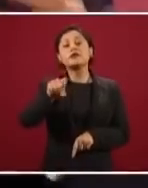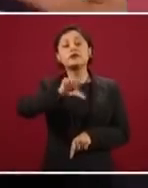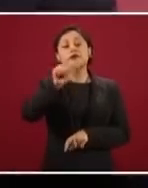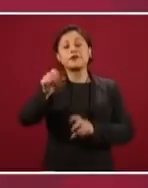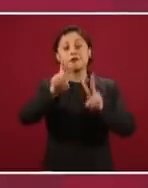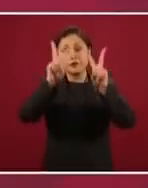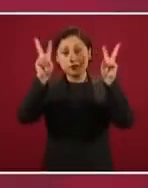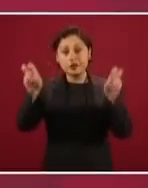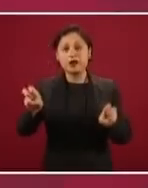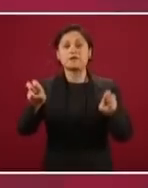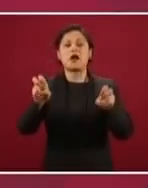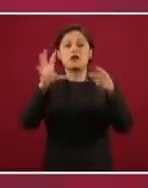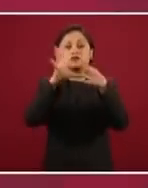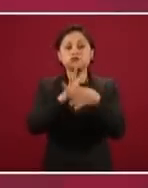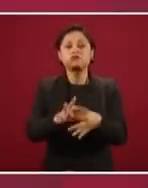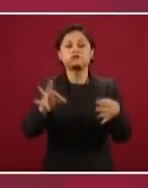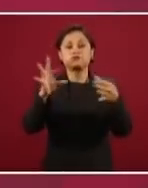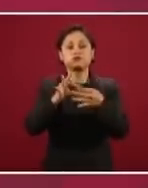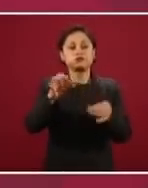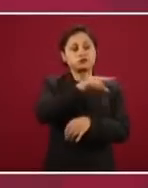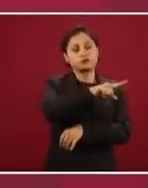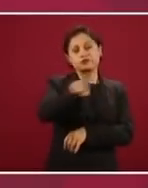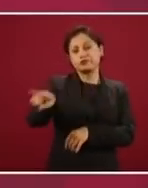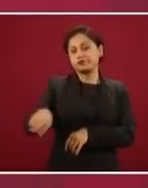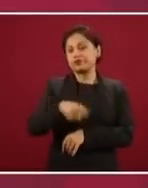luego salen